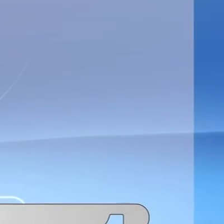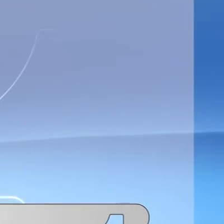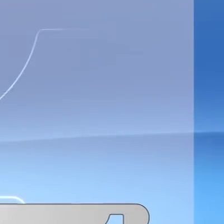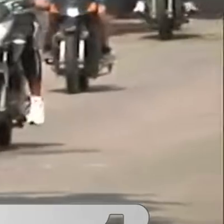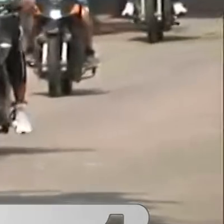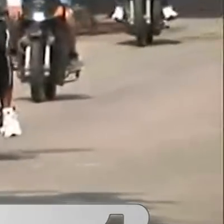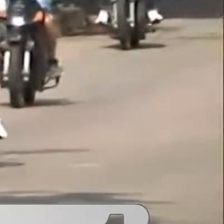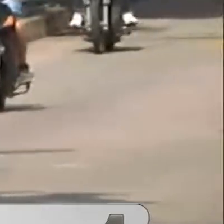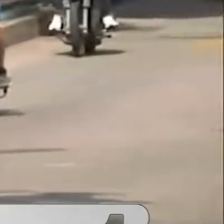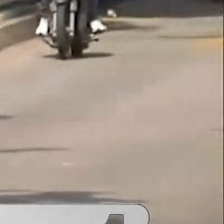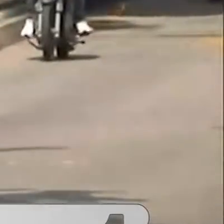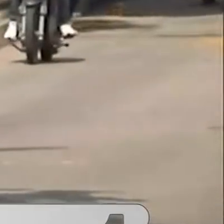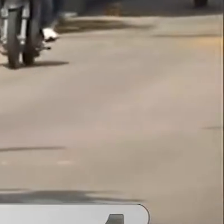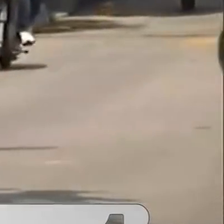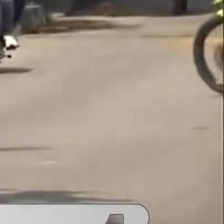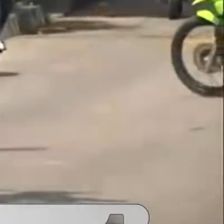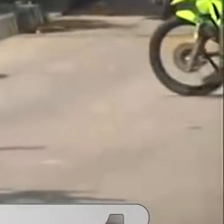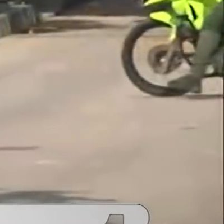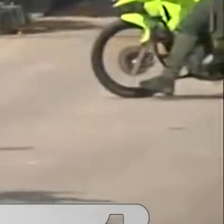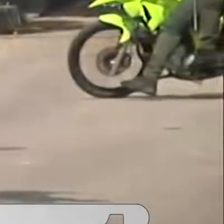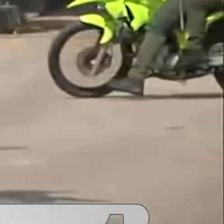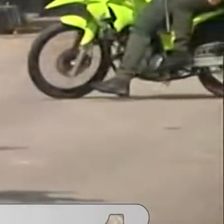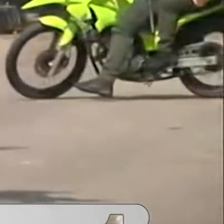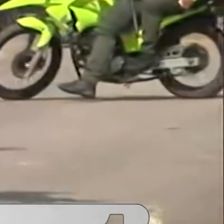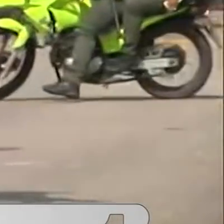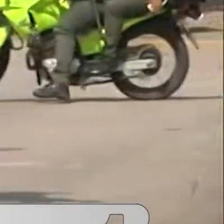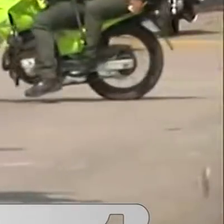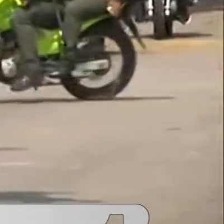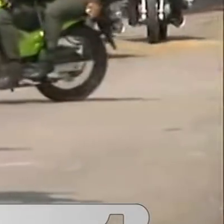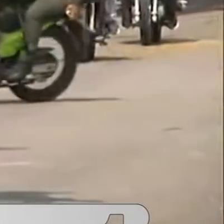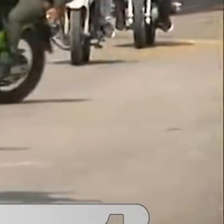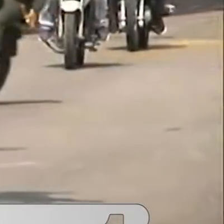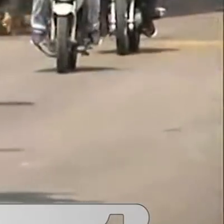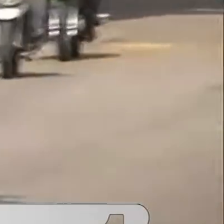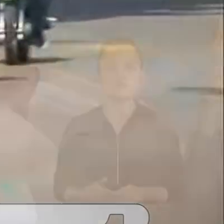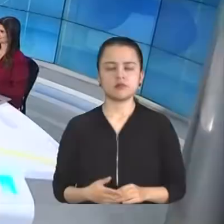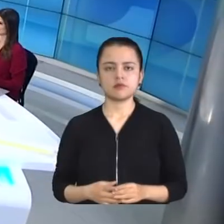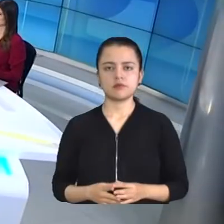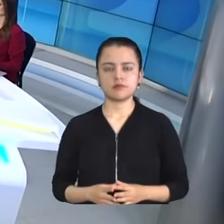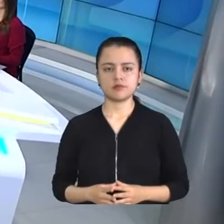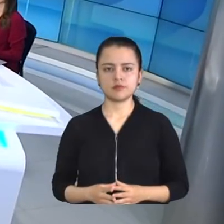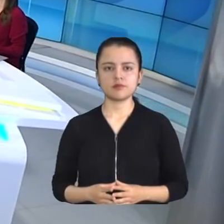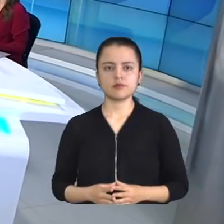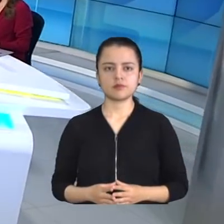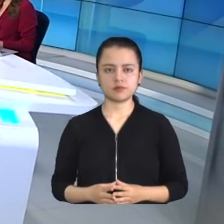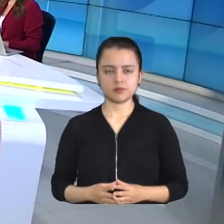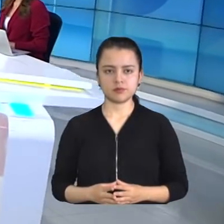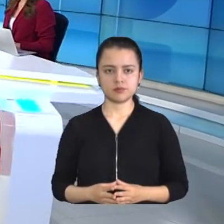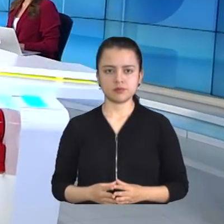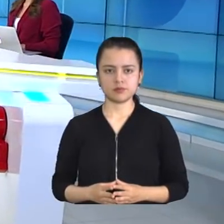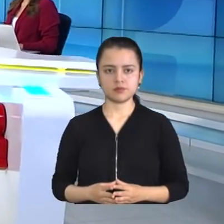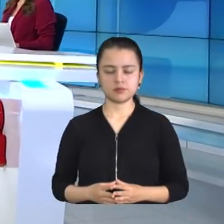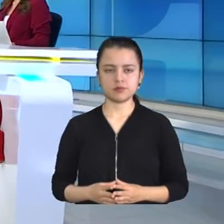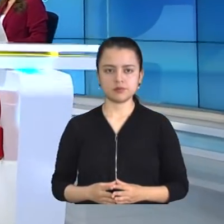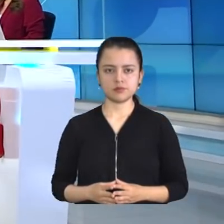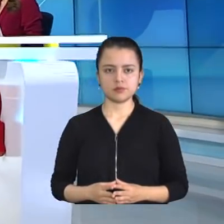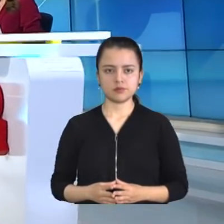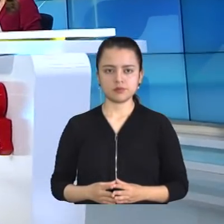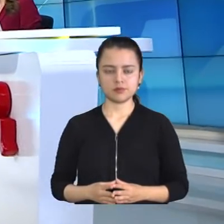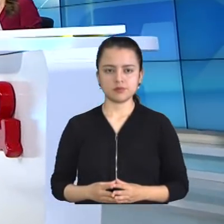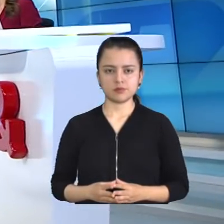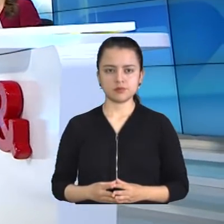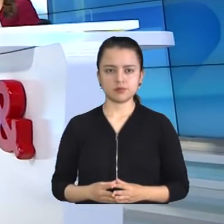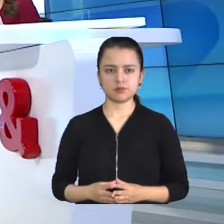domiciliario cuando se resistía a que le robaran la moto. con Luisa Tobo.